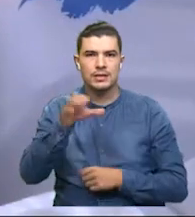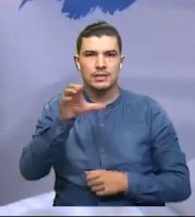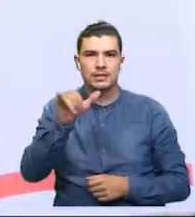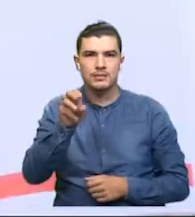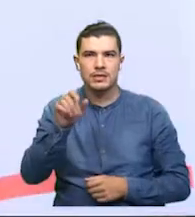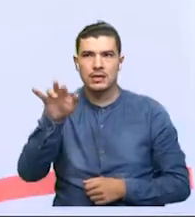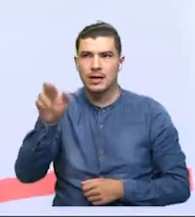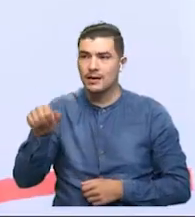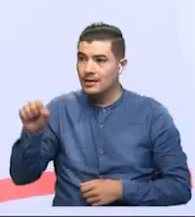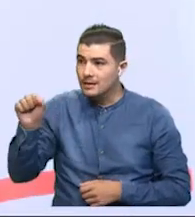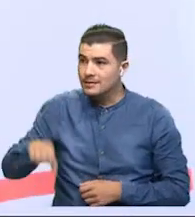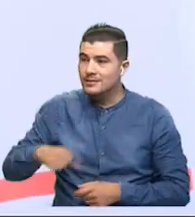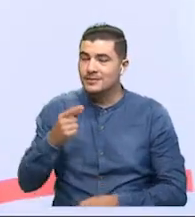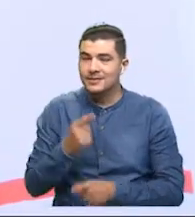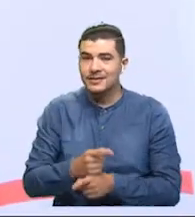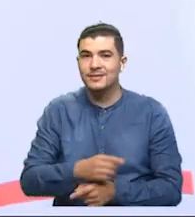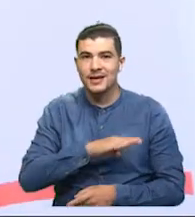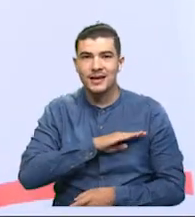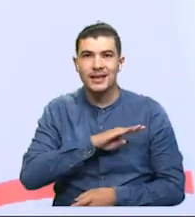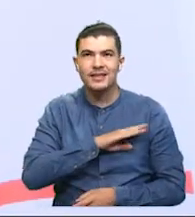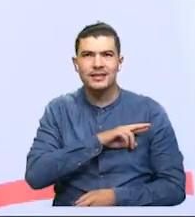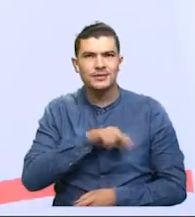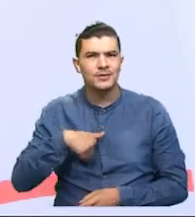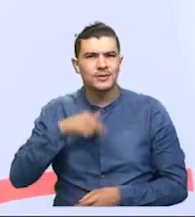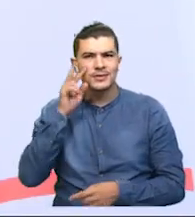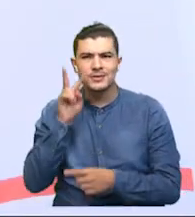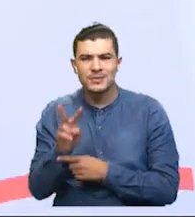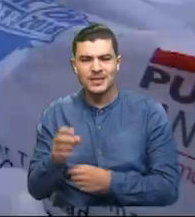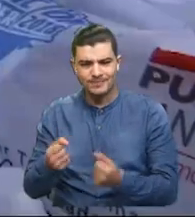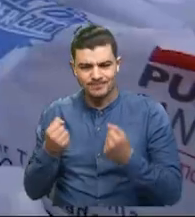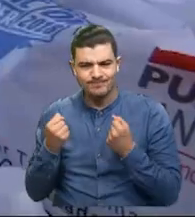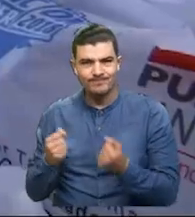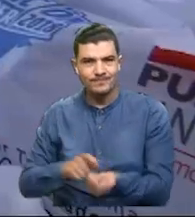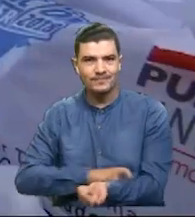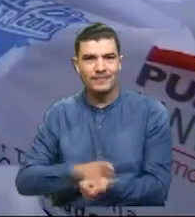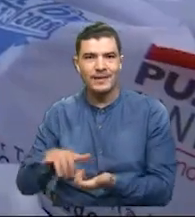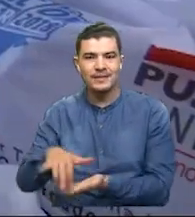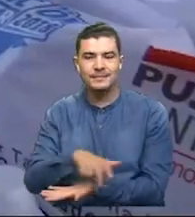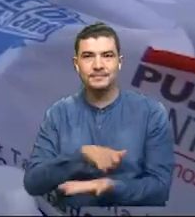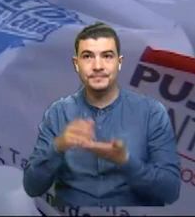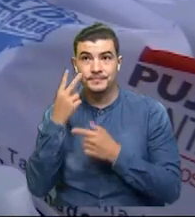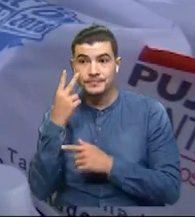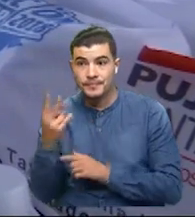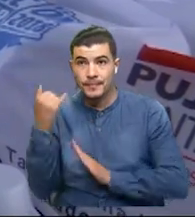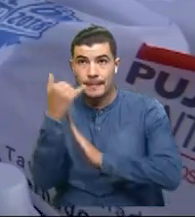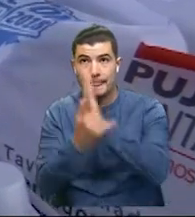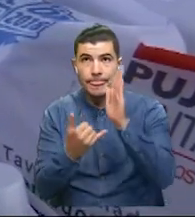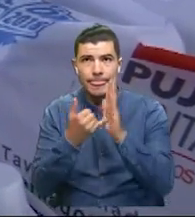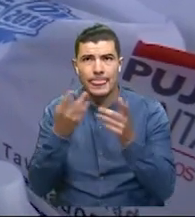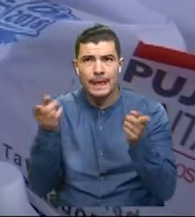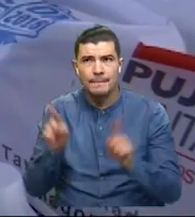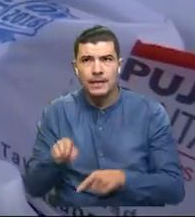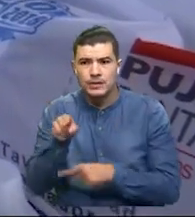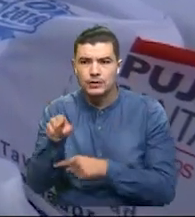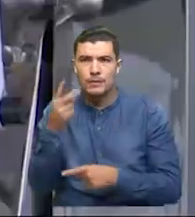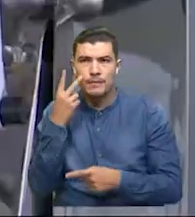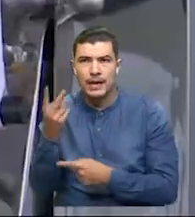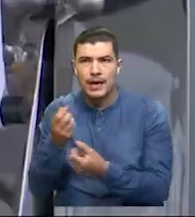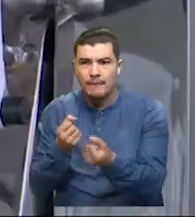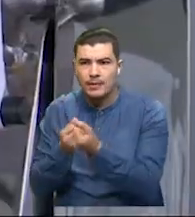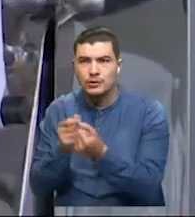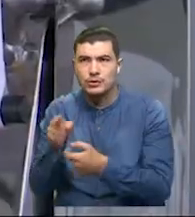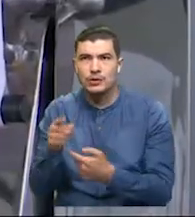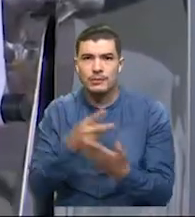Pues alcalde, ahí estamos viendo entonces pujanza santandereana en las imágenes, y también es ese apoyo a esos